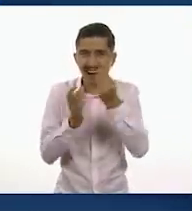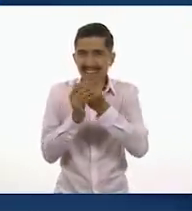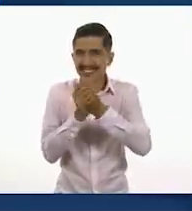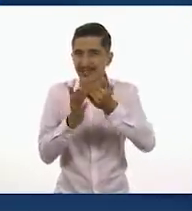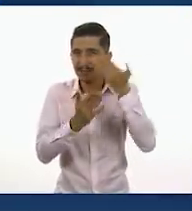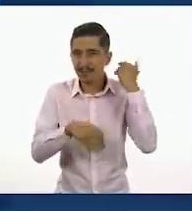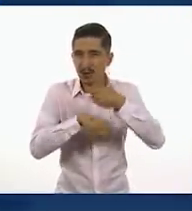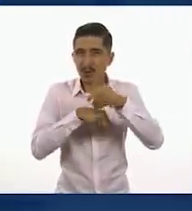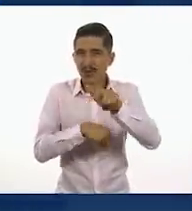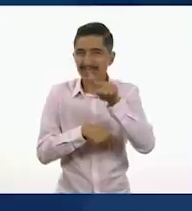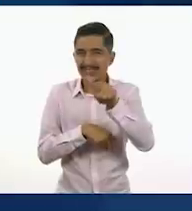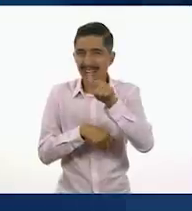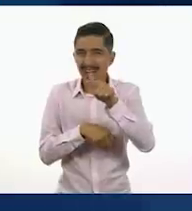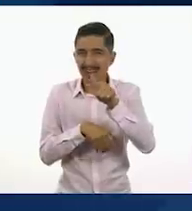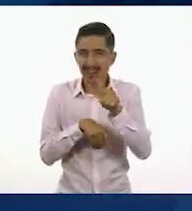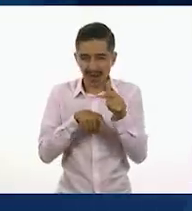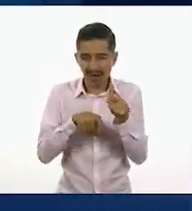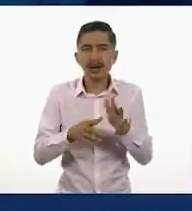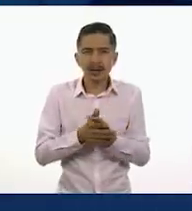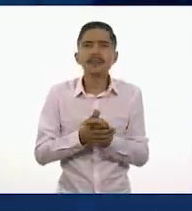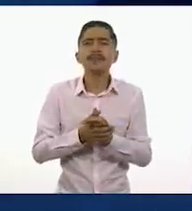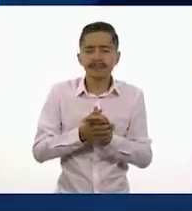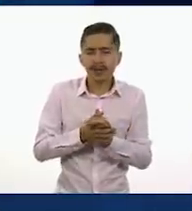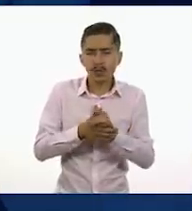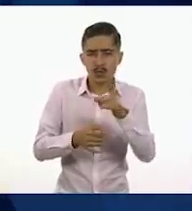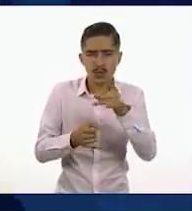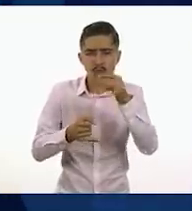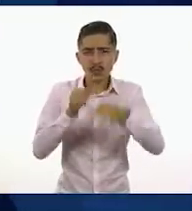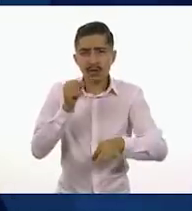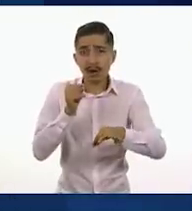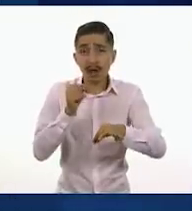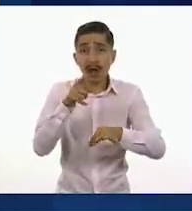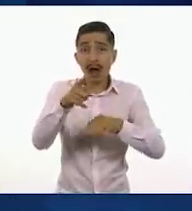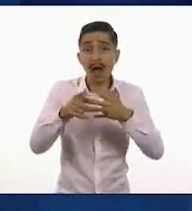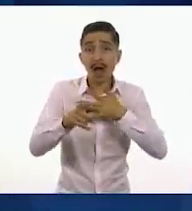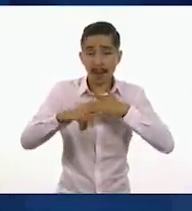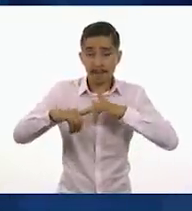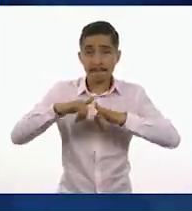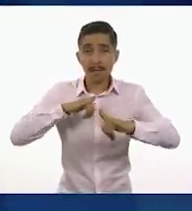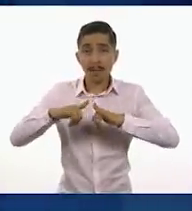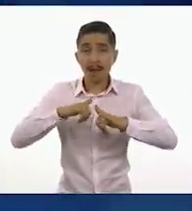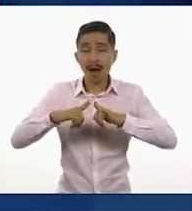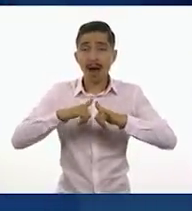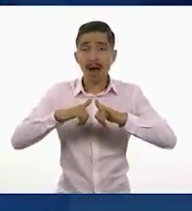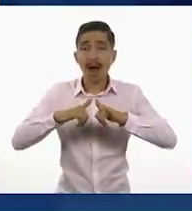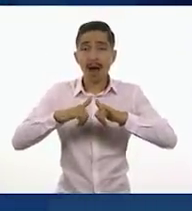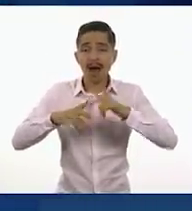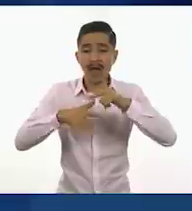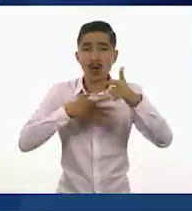pasada, el número 17. Y finalmente, pues, si tienen su Atlas de México de cuarto grado,